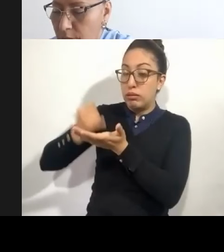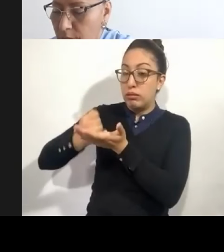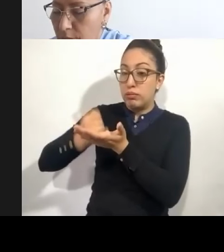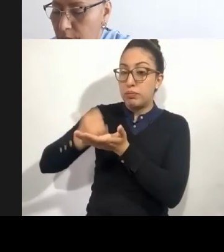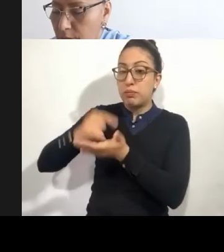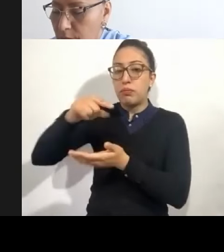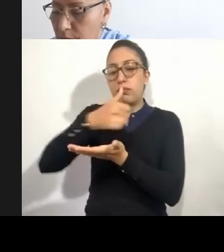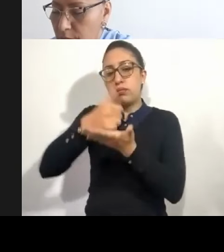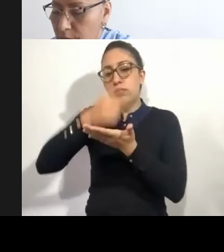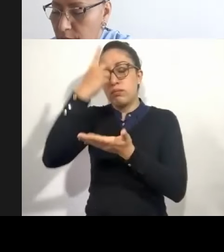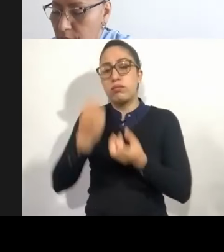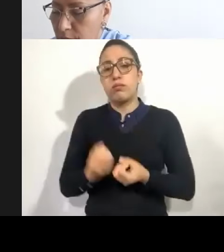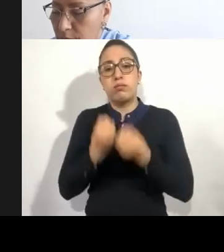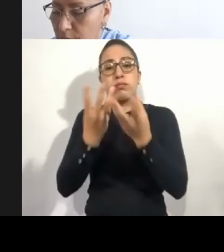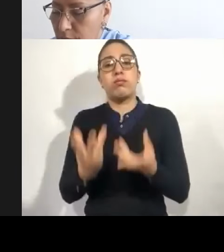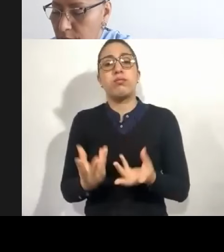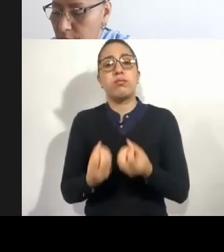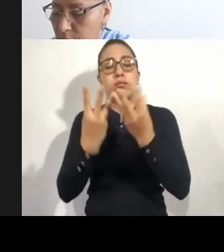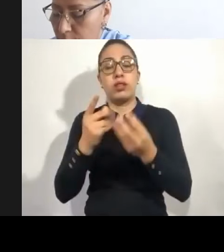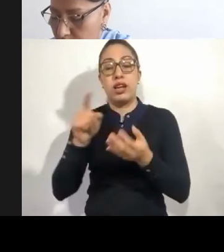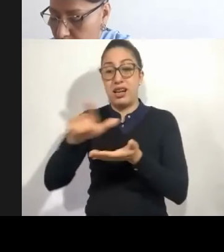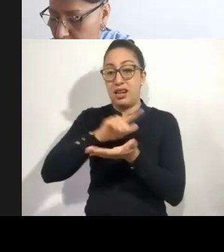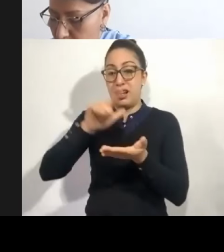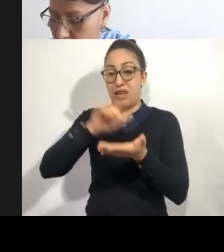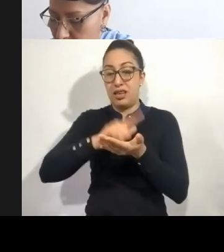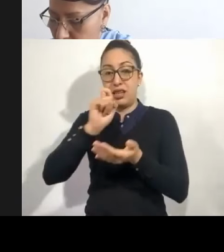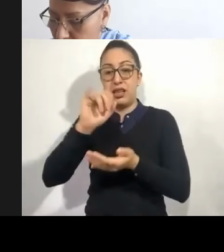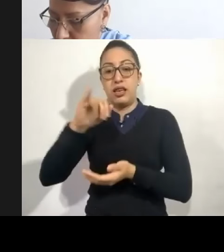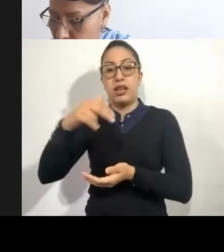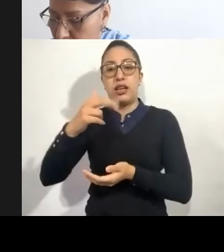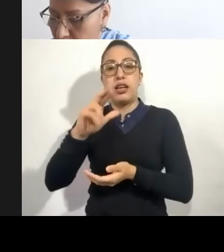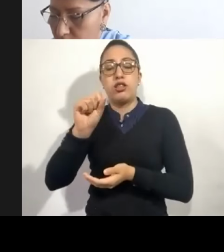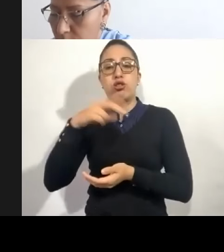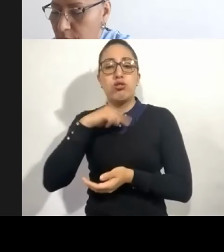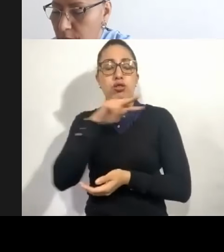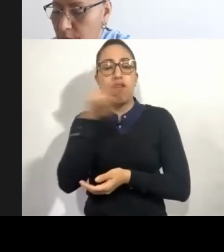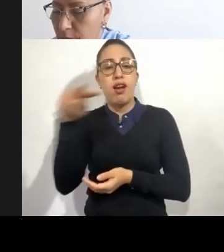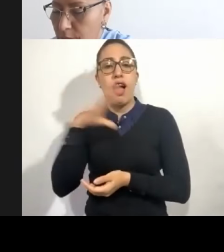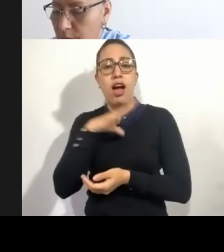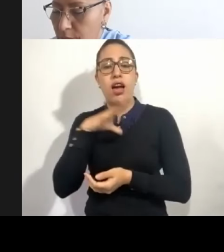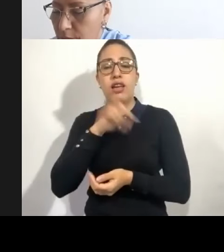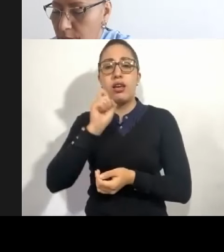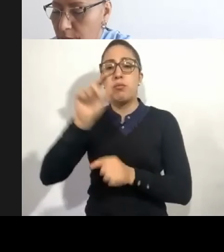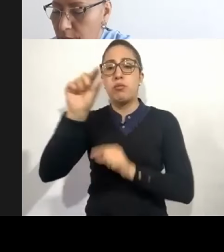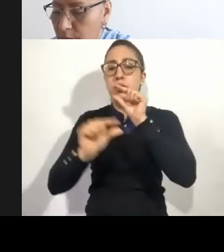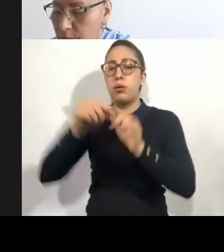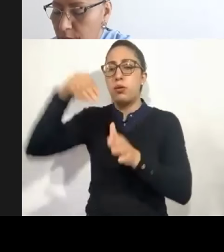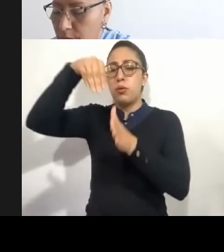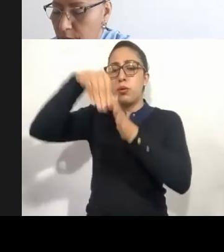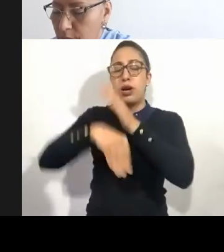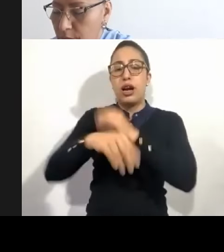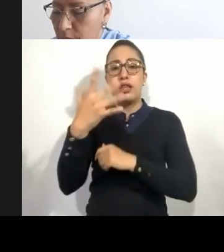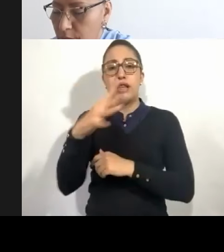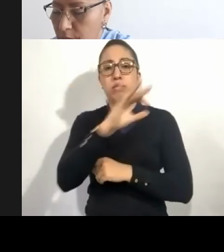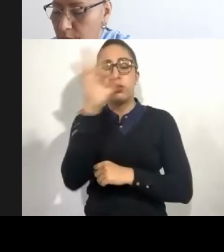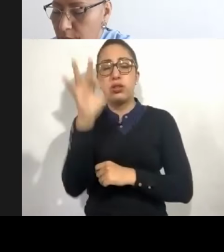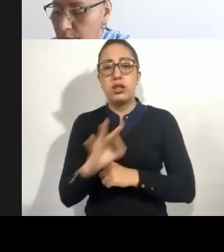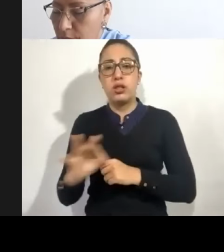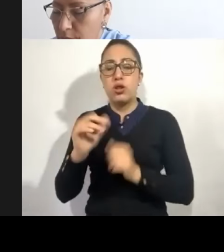en su propia ley de ingresos proyecta una caída de poco más, prácticamente el 10%? Mientras la federación crece